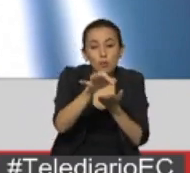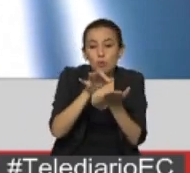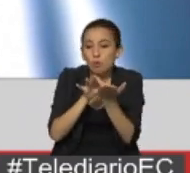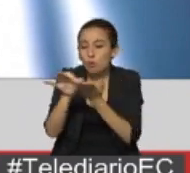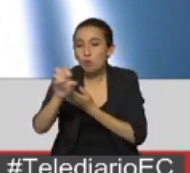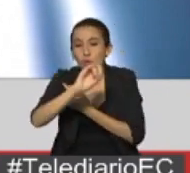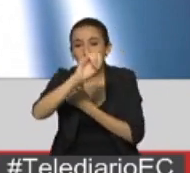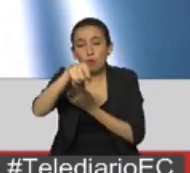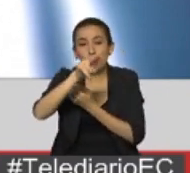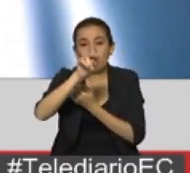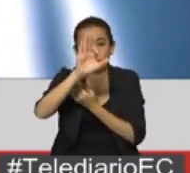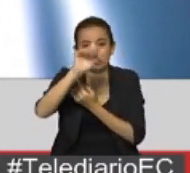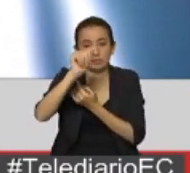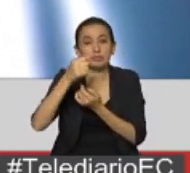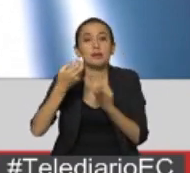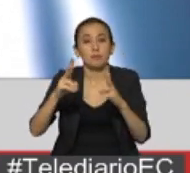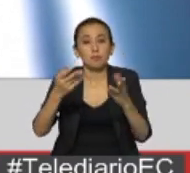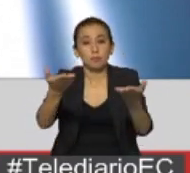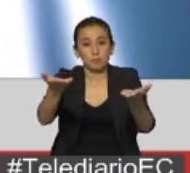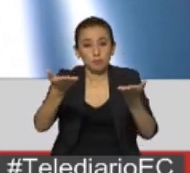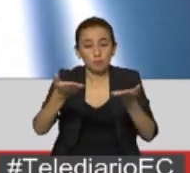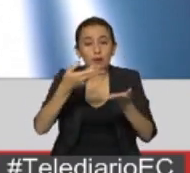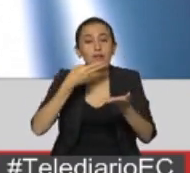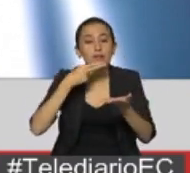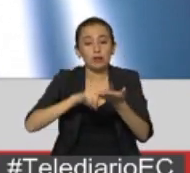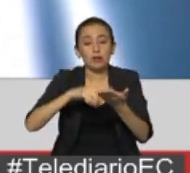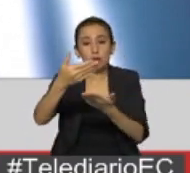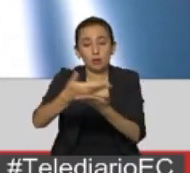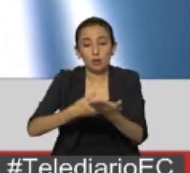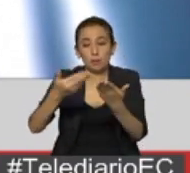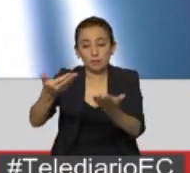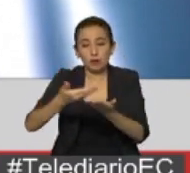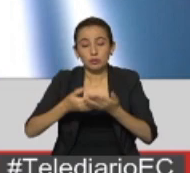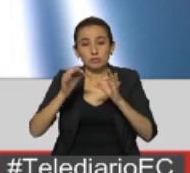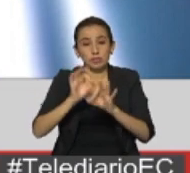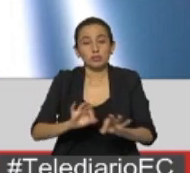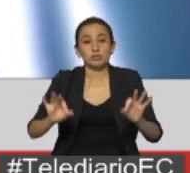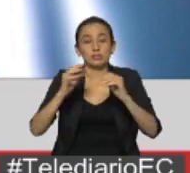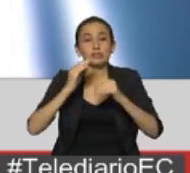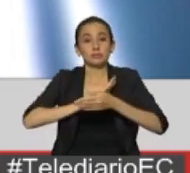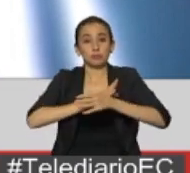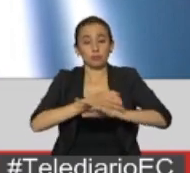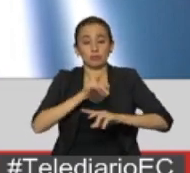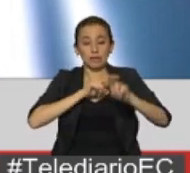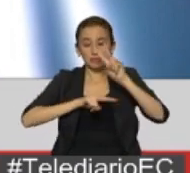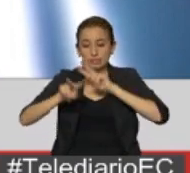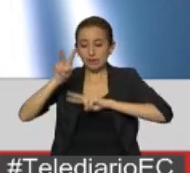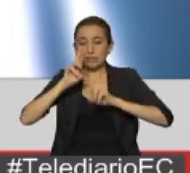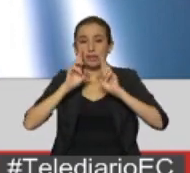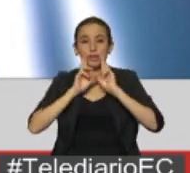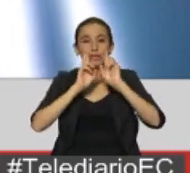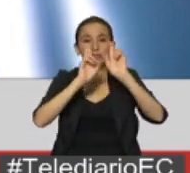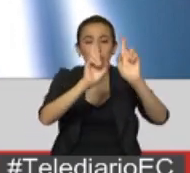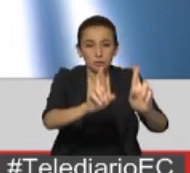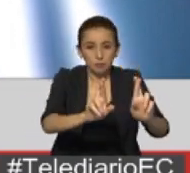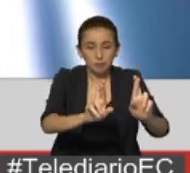hacernos llegar el documento y el compromiso de que en menos de 48 horas nosotros estaríamos suspendiendo los